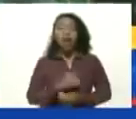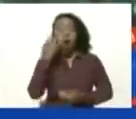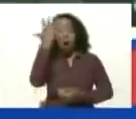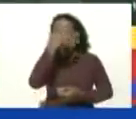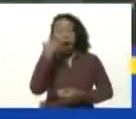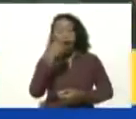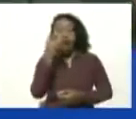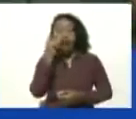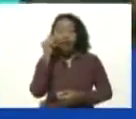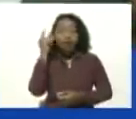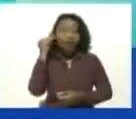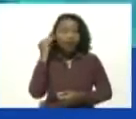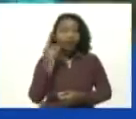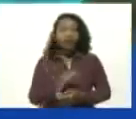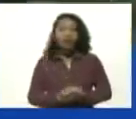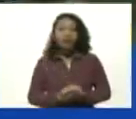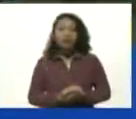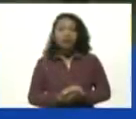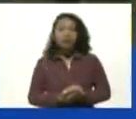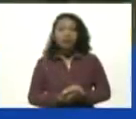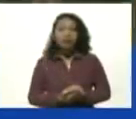jovencitos, jovencitas,